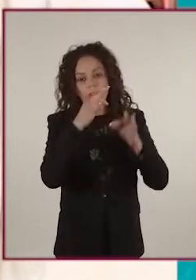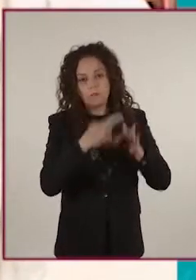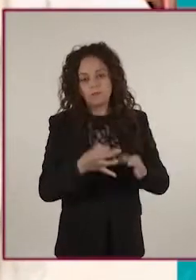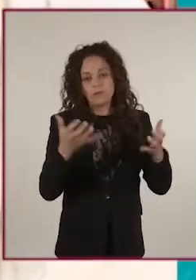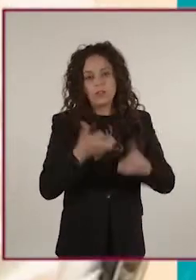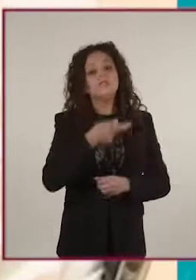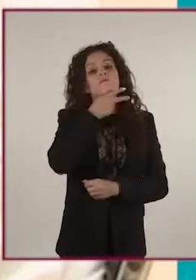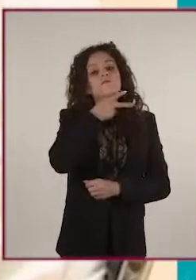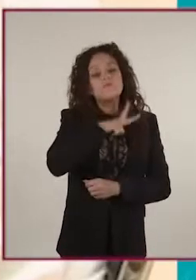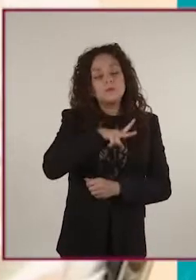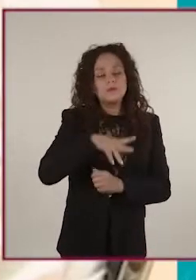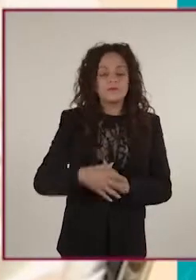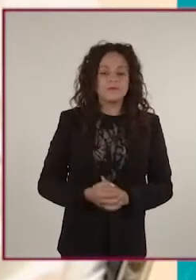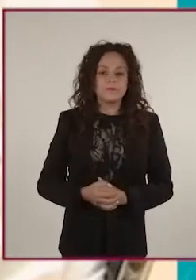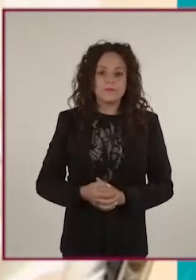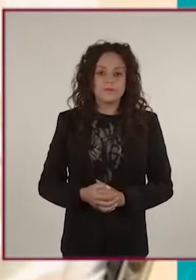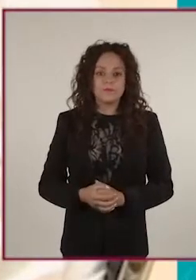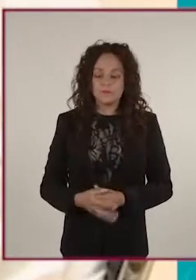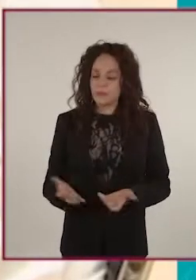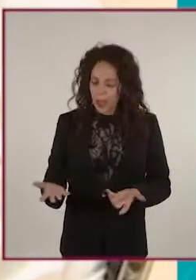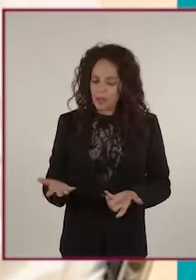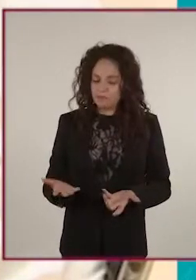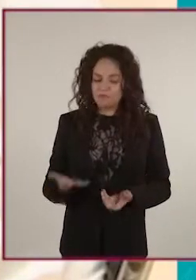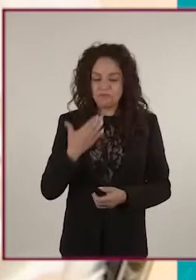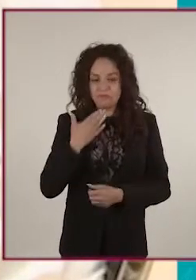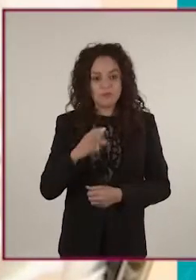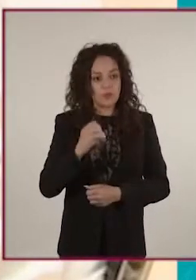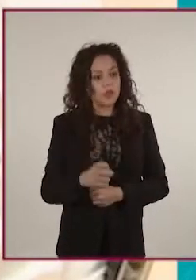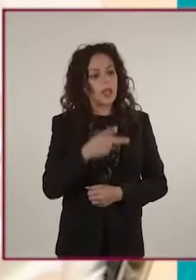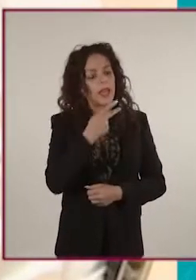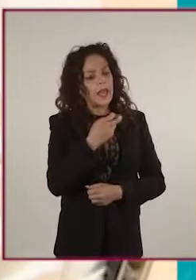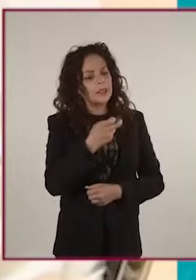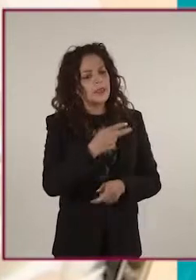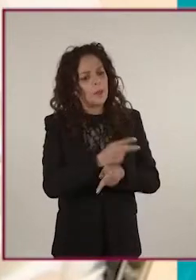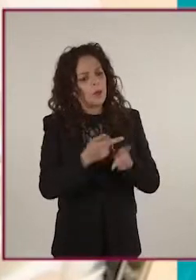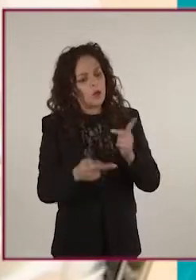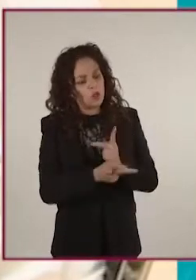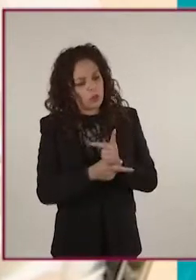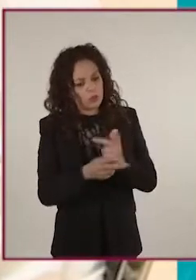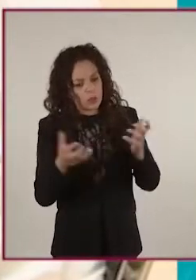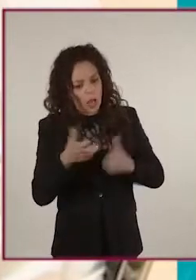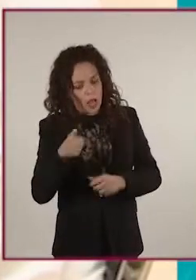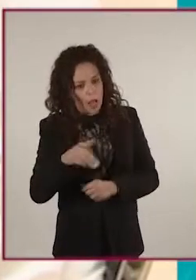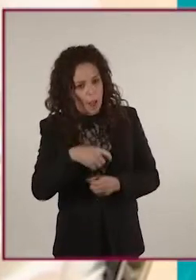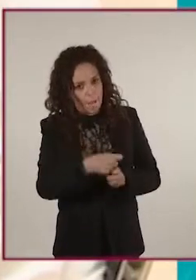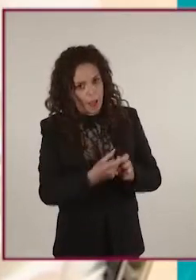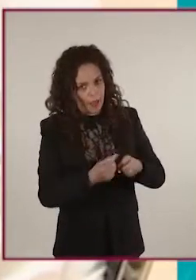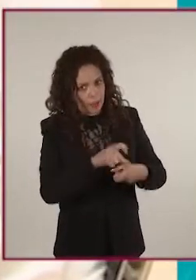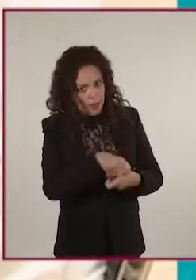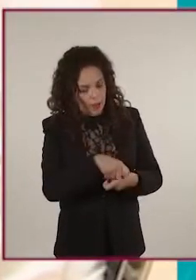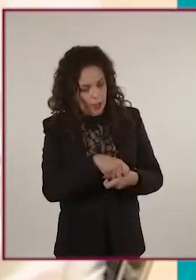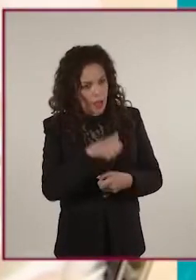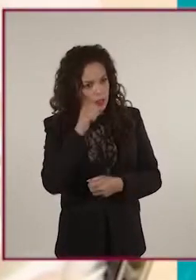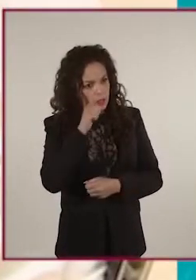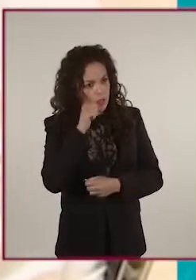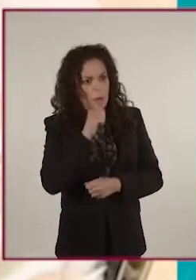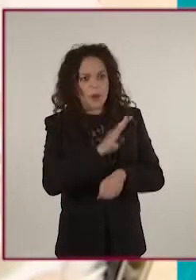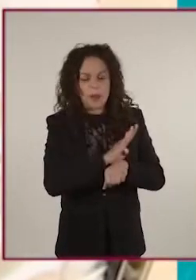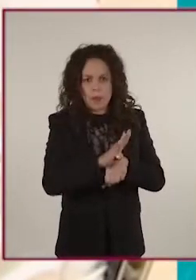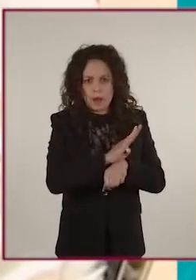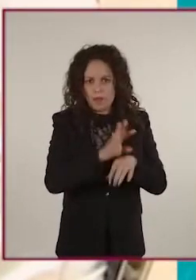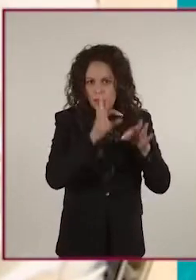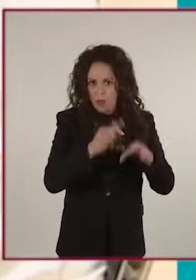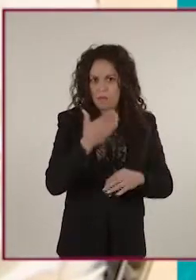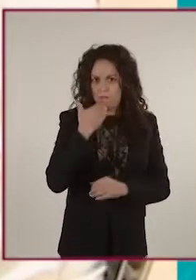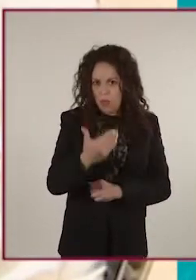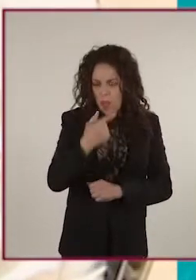¿no? Ahora, este tipo de productos que saldrían de estas bacterias no siempre sería tan favorable para